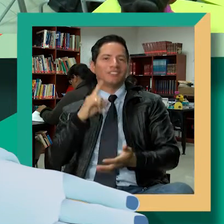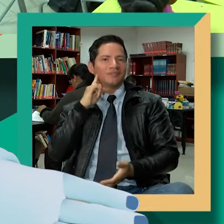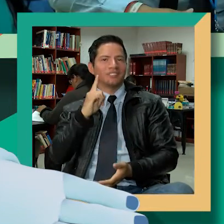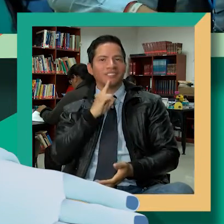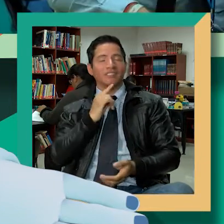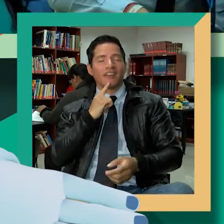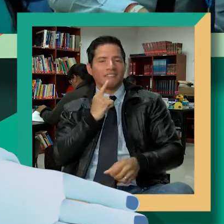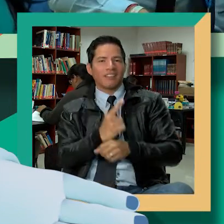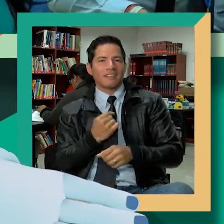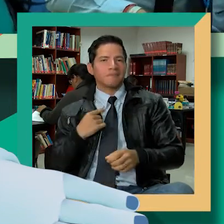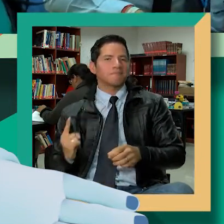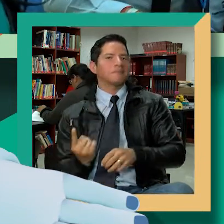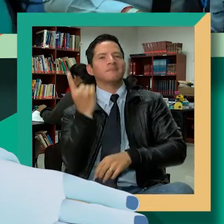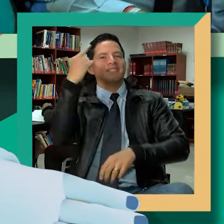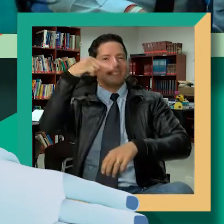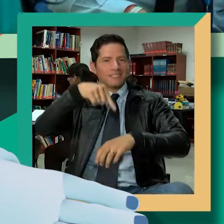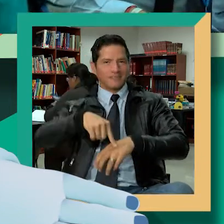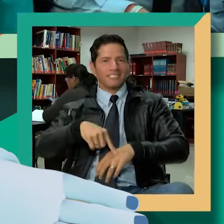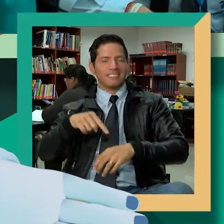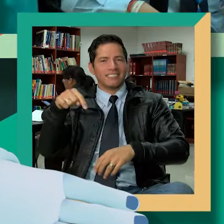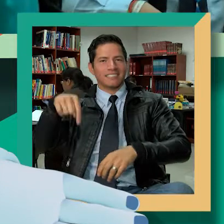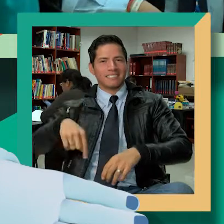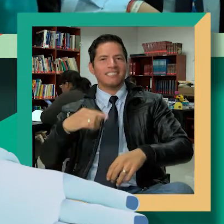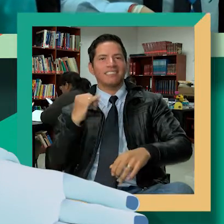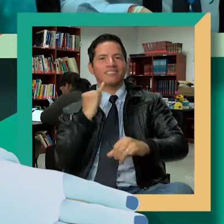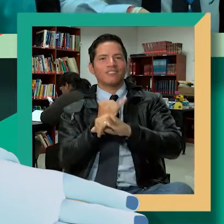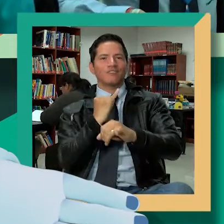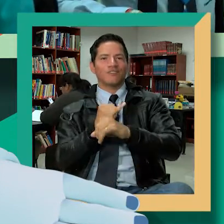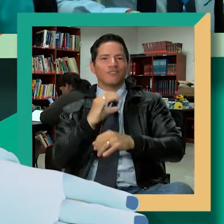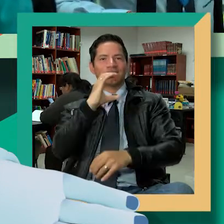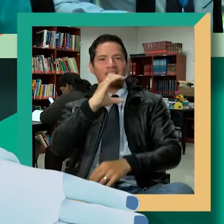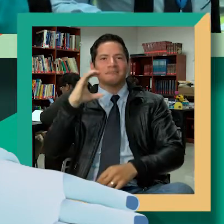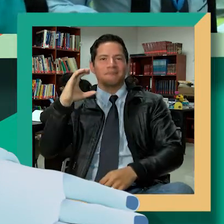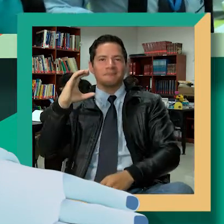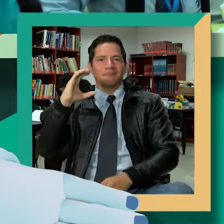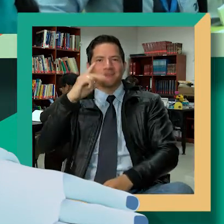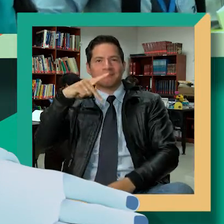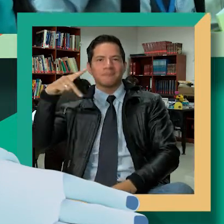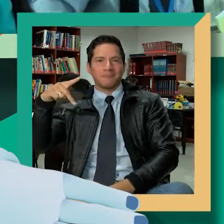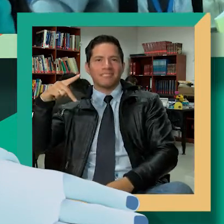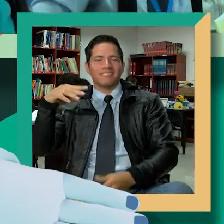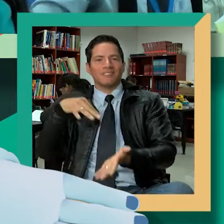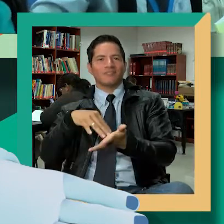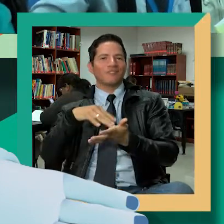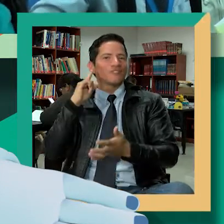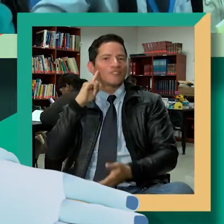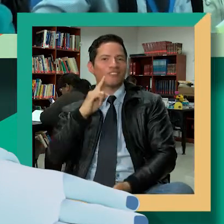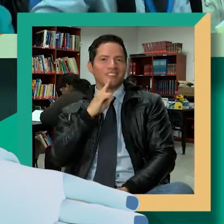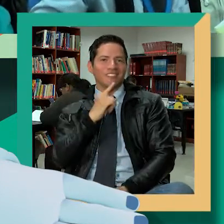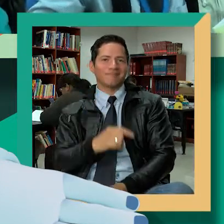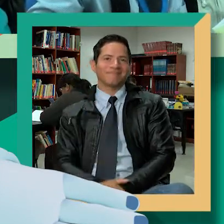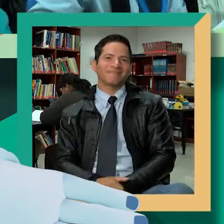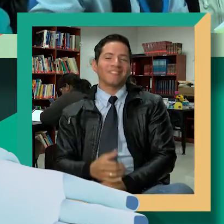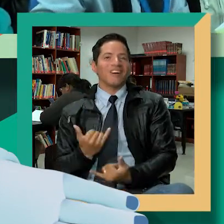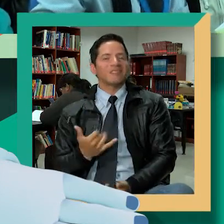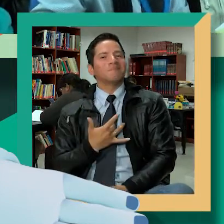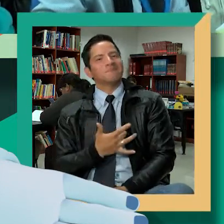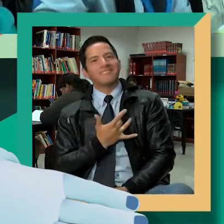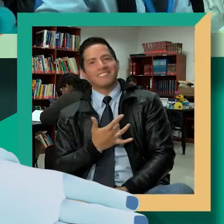Lo logré y finalmente estoy estudiando aquí, en el Instituto Superior del Consejo Provincial de Pichincha.